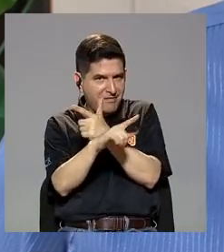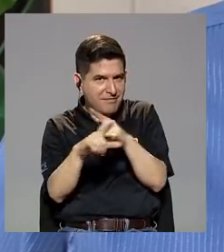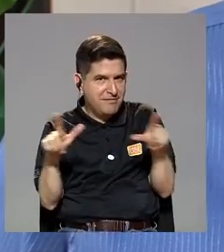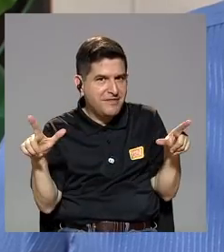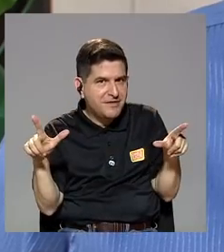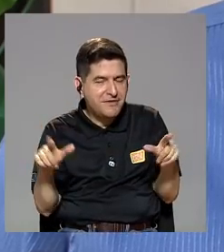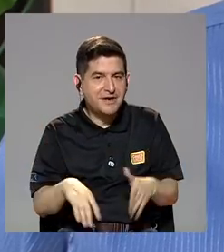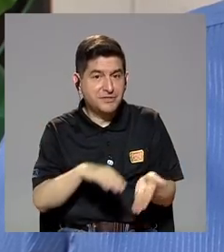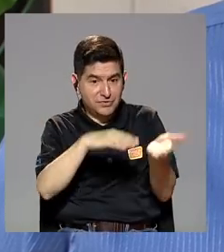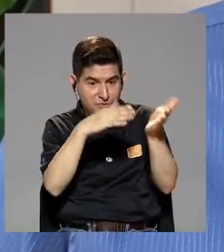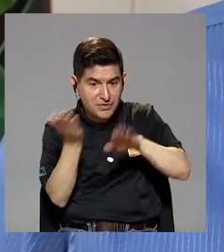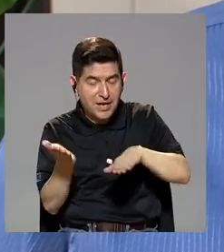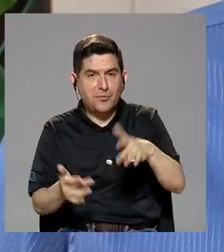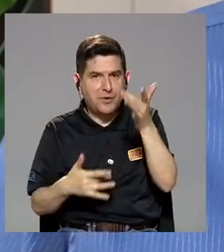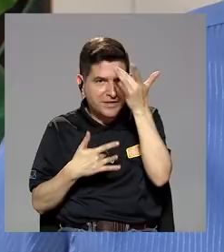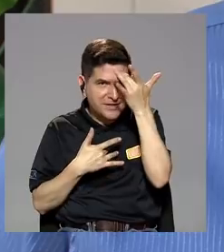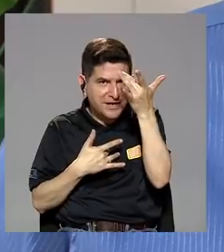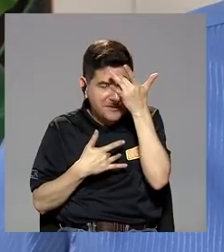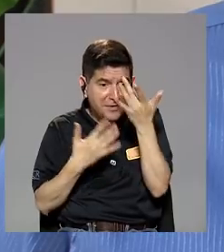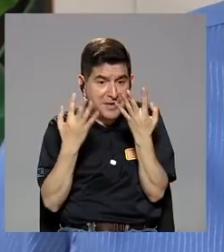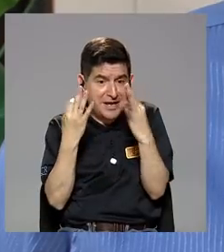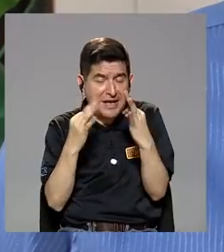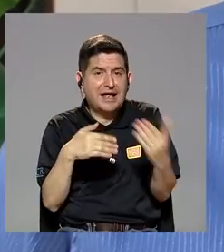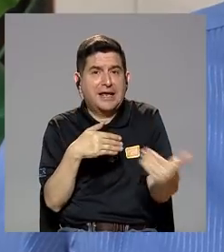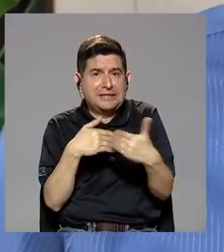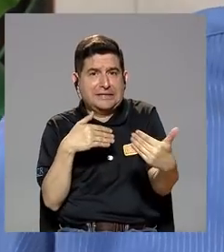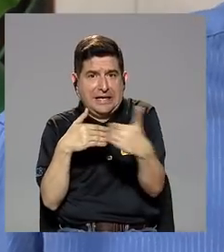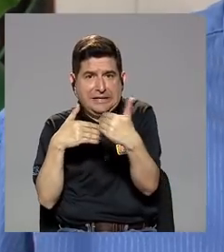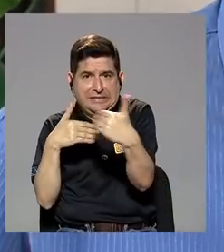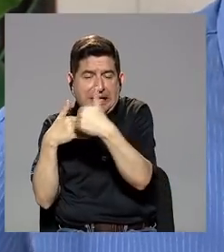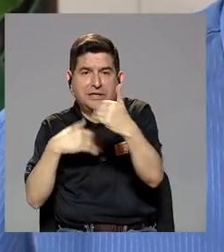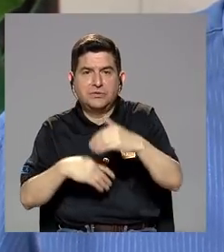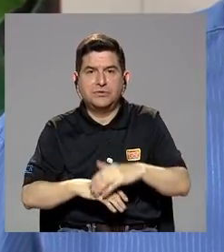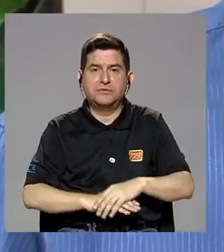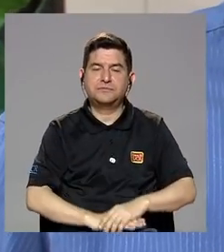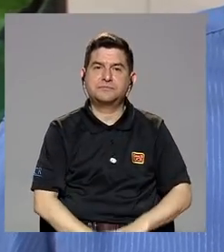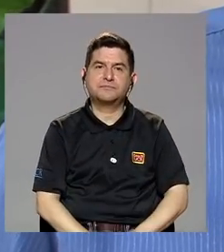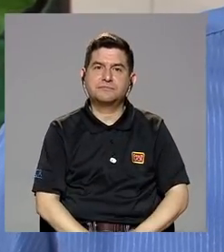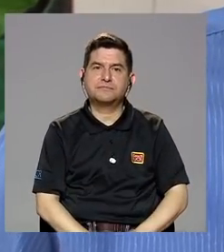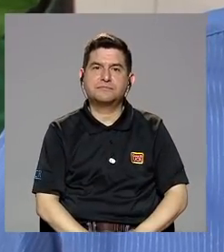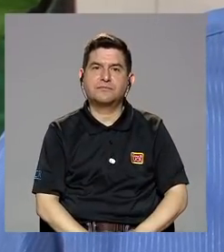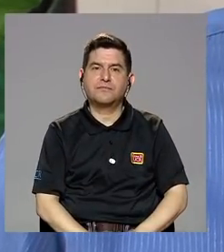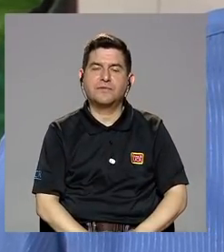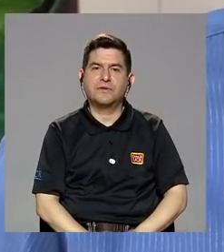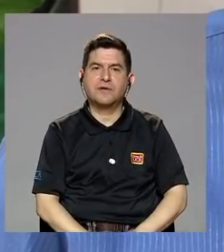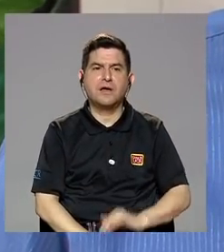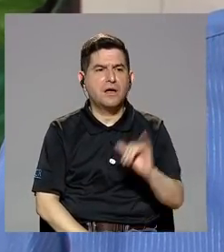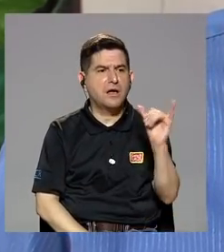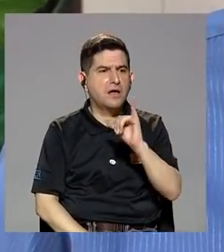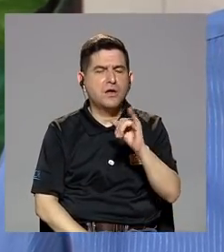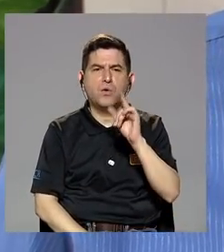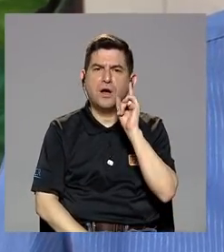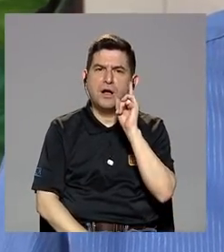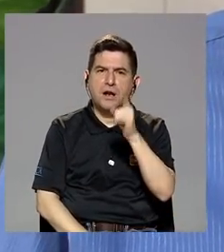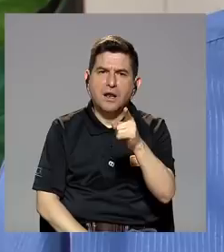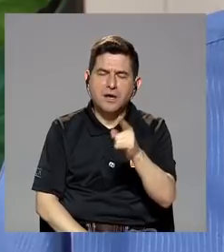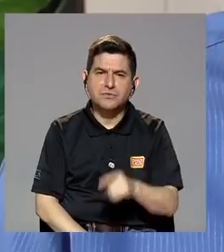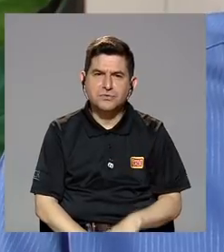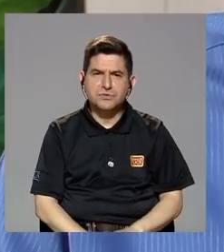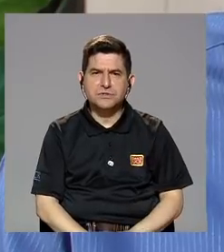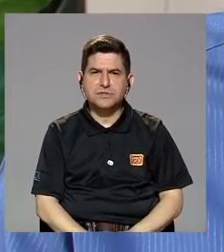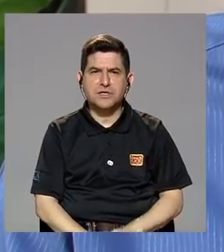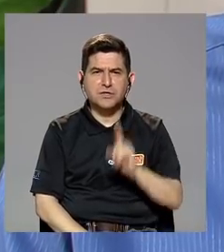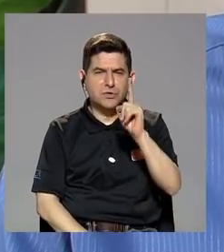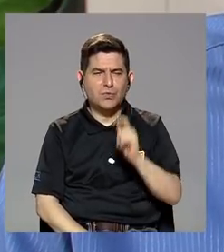la muerte de esas enfermedades que le quisieron atacar y que y que inclusive le dieron una